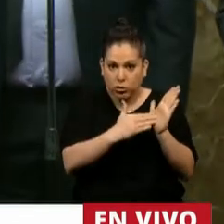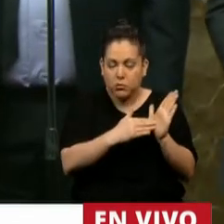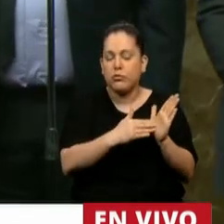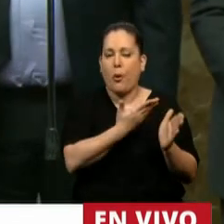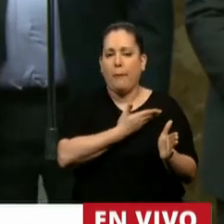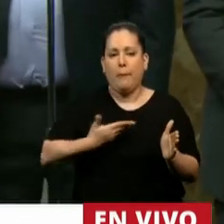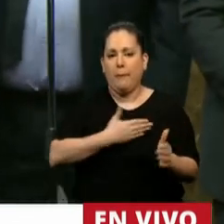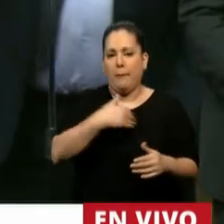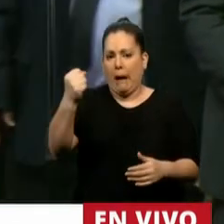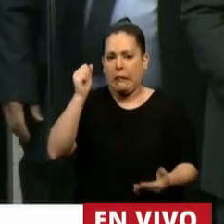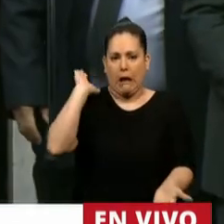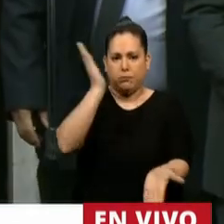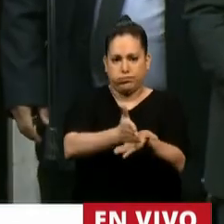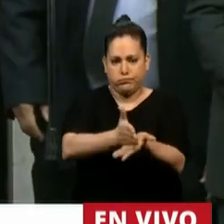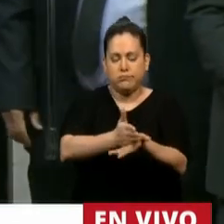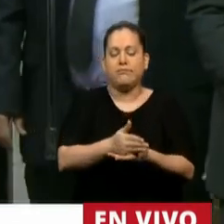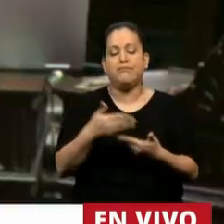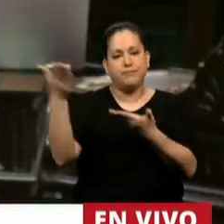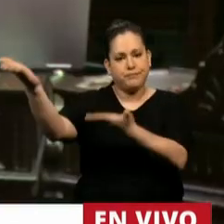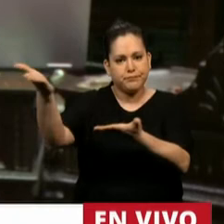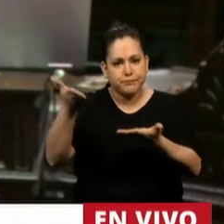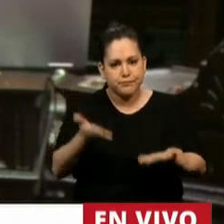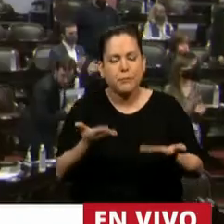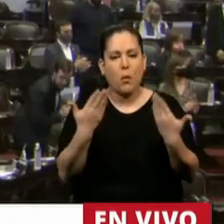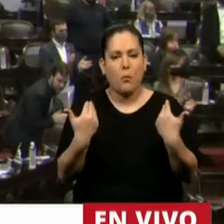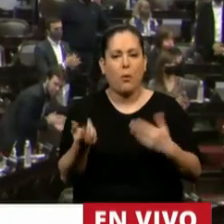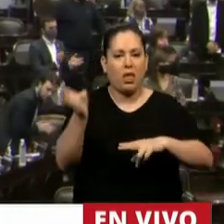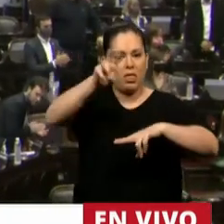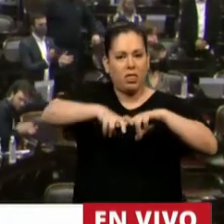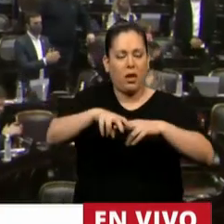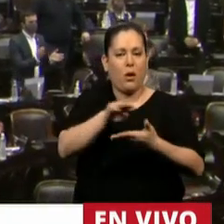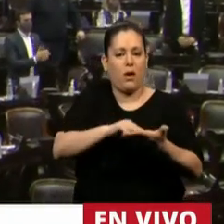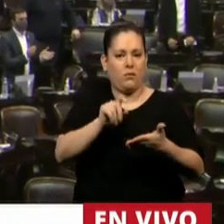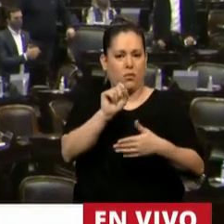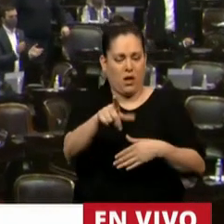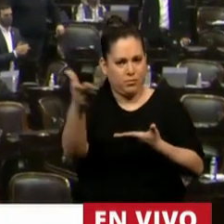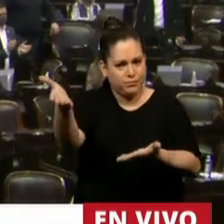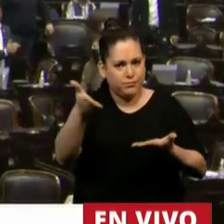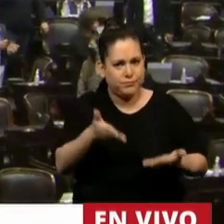demande. Queda habilitado para incorporarse a su banca.